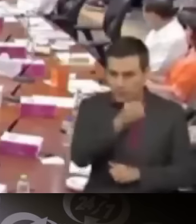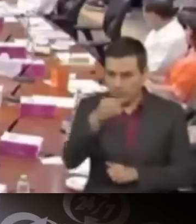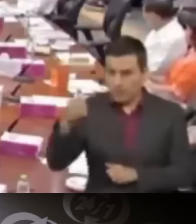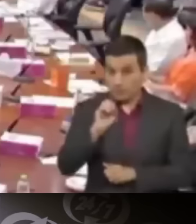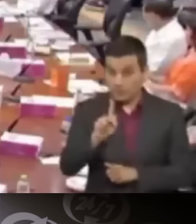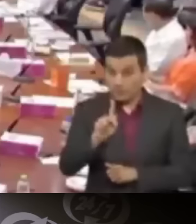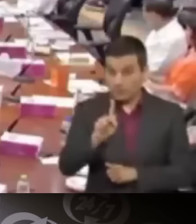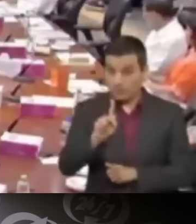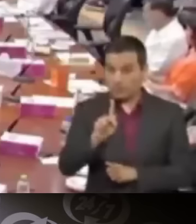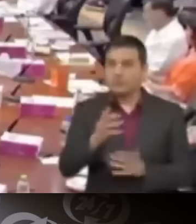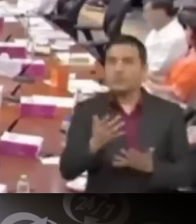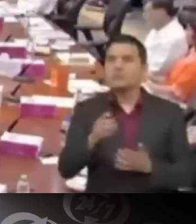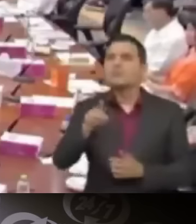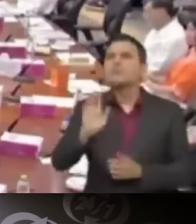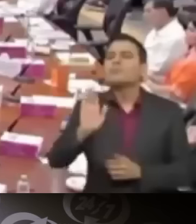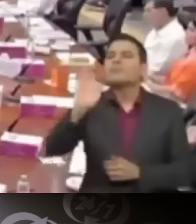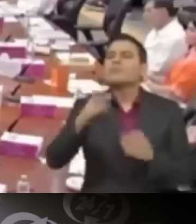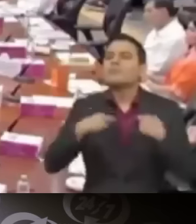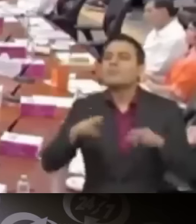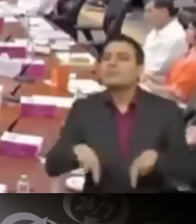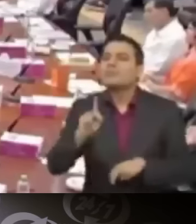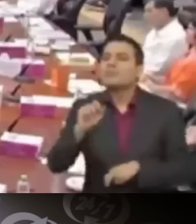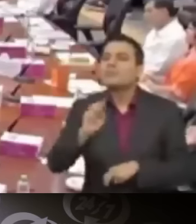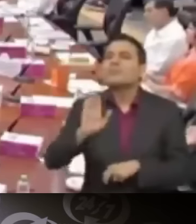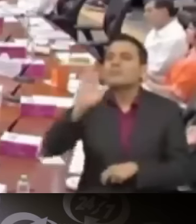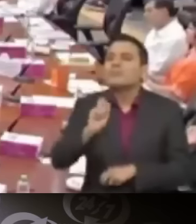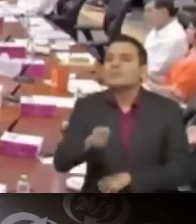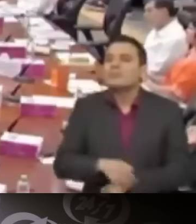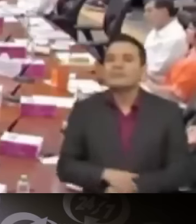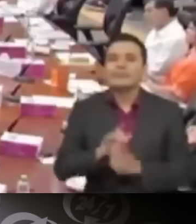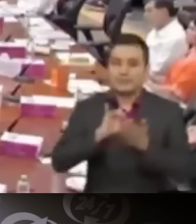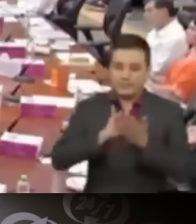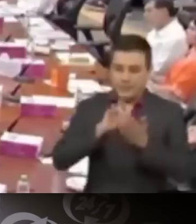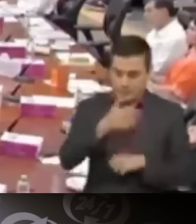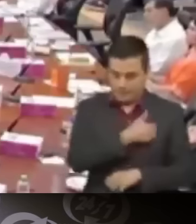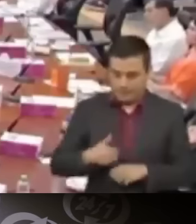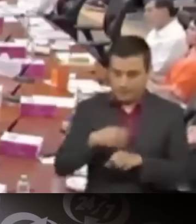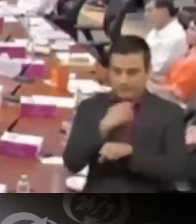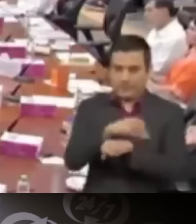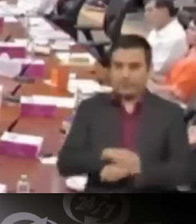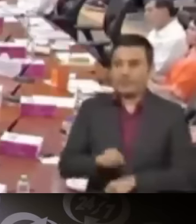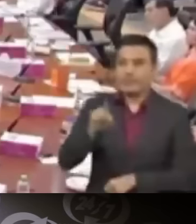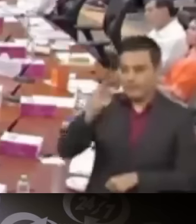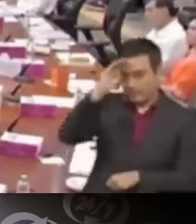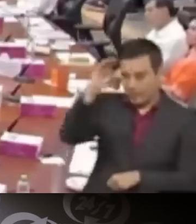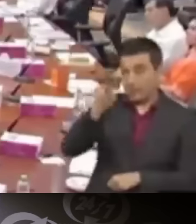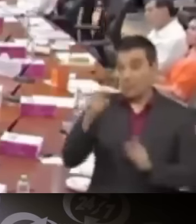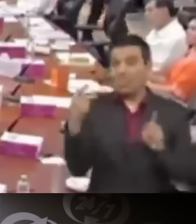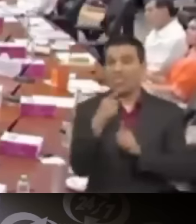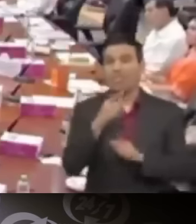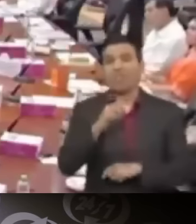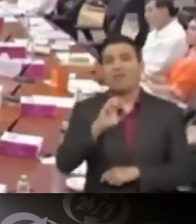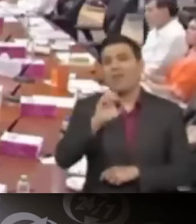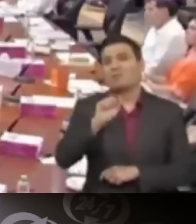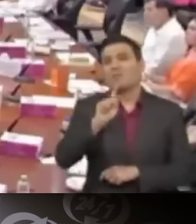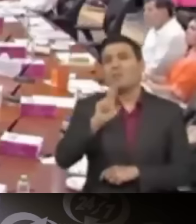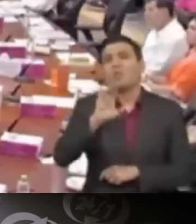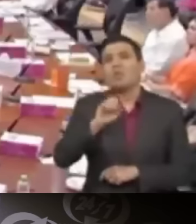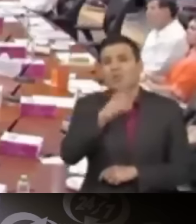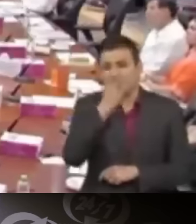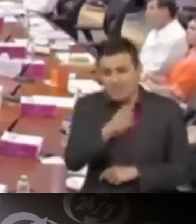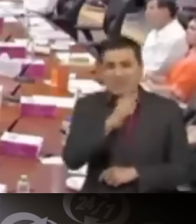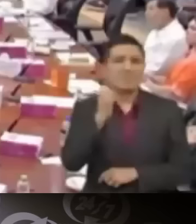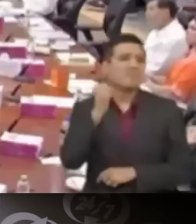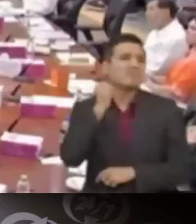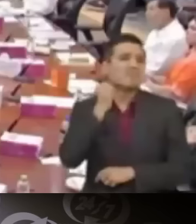hablando. Sí, ¿cuál es su moción, representante Albán? Gracias, presidente en turno. El señor se refirió hace rato como espurio al señor